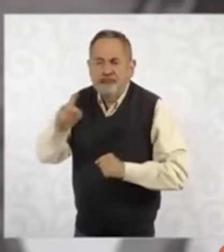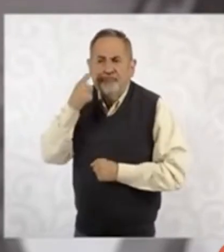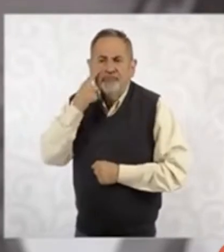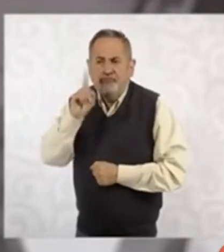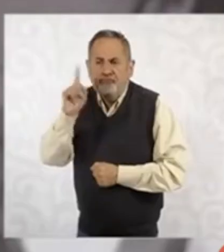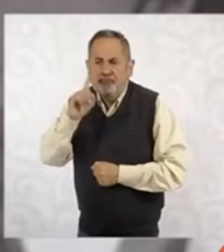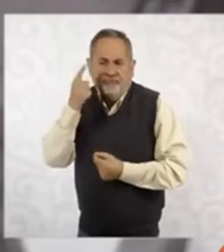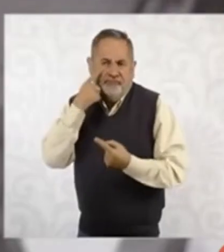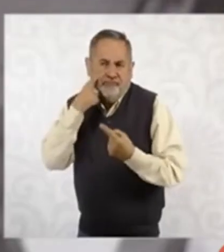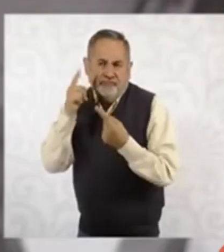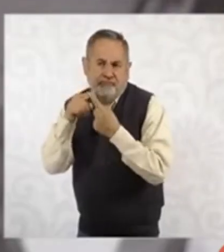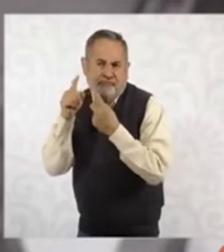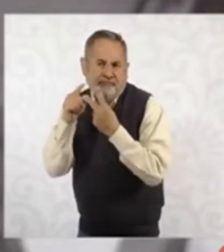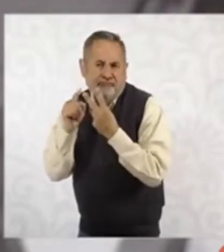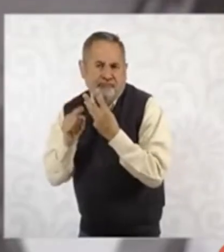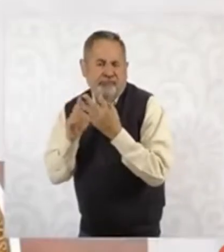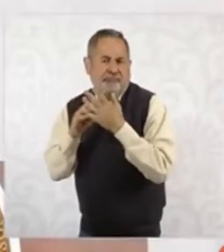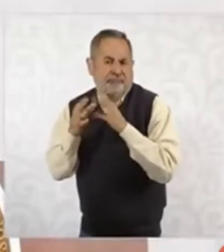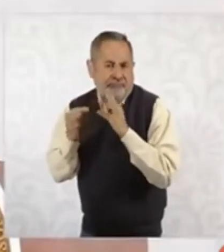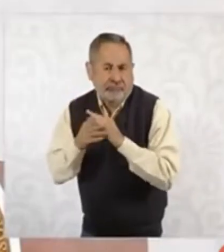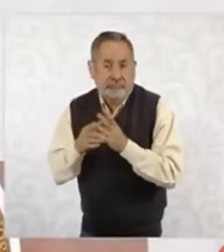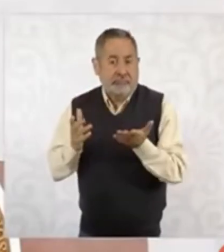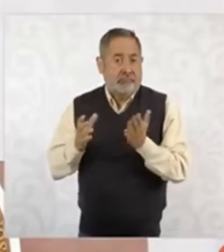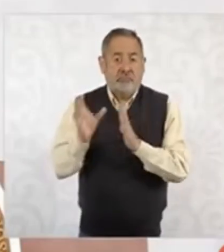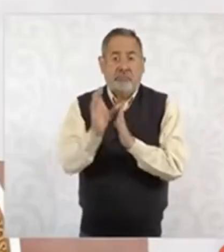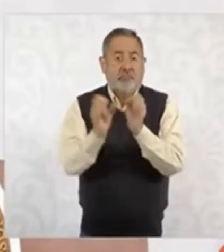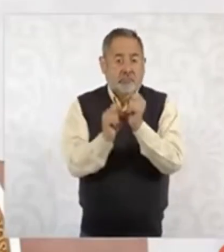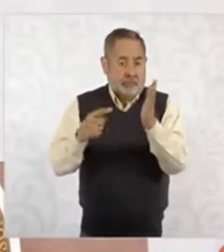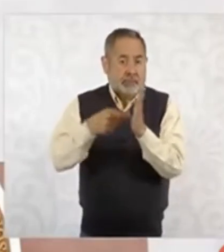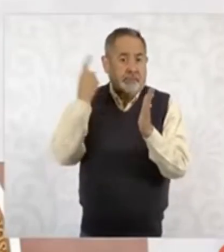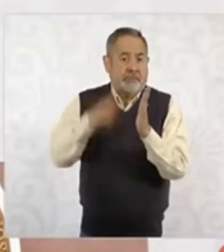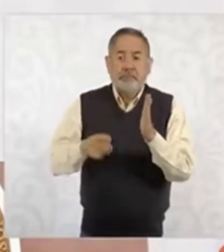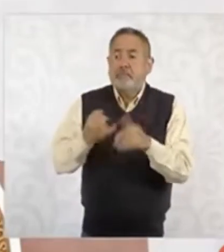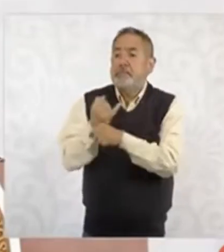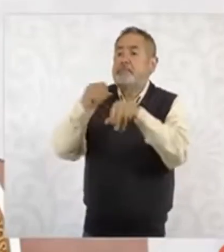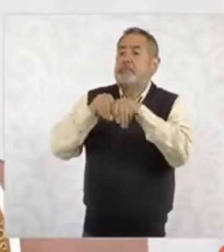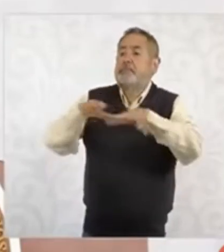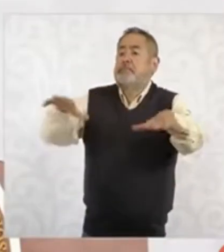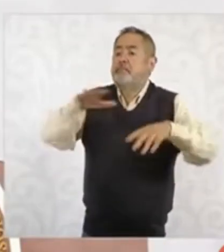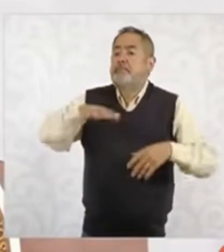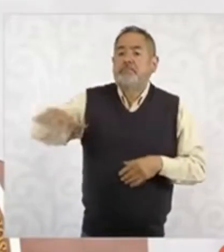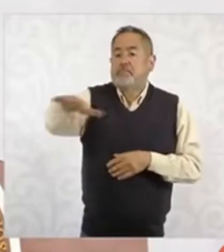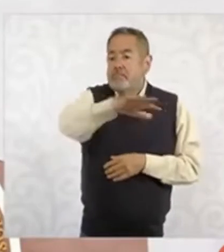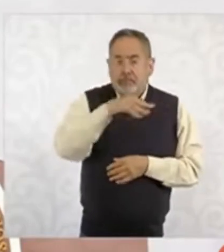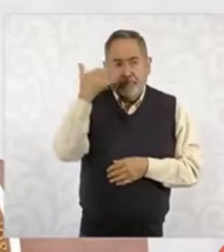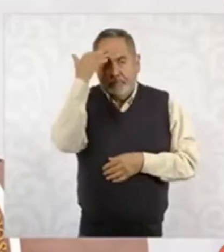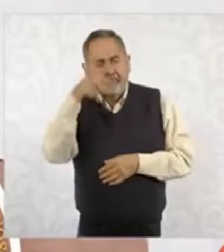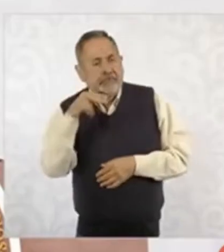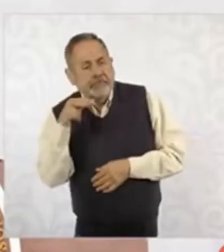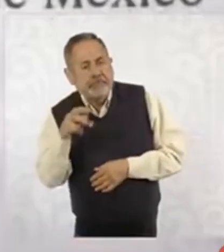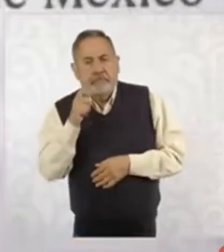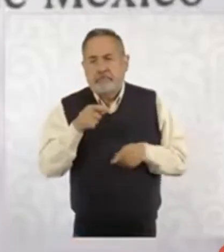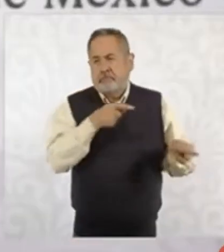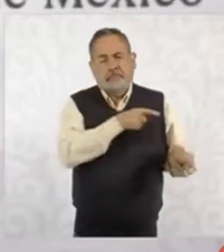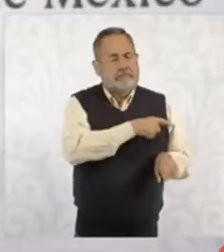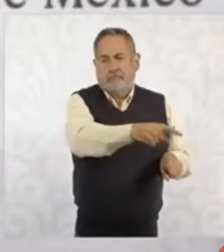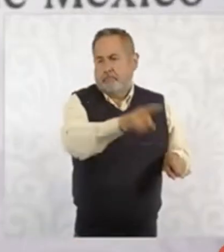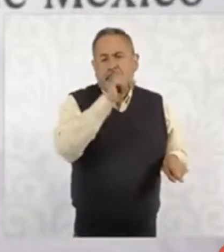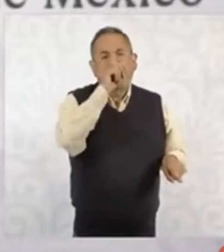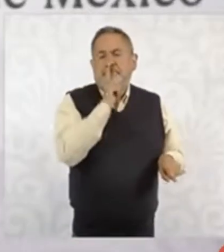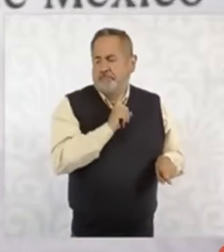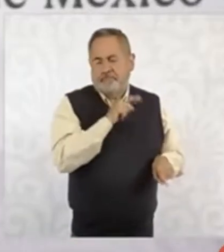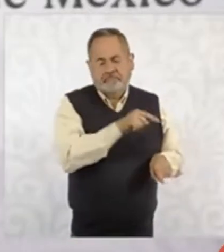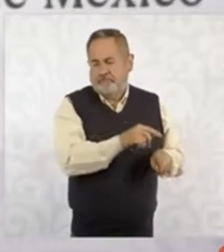el derecho a la información es constitucional, de informar lo que realmente es mentira y lo que